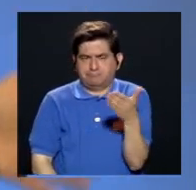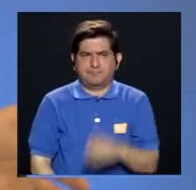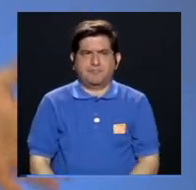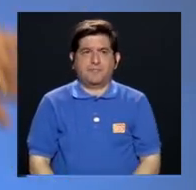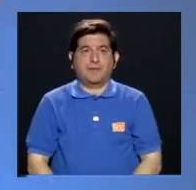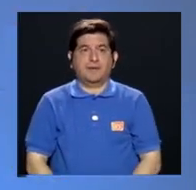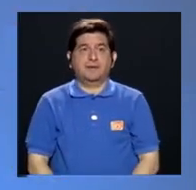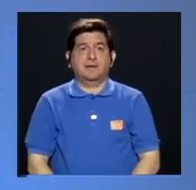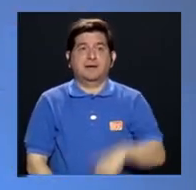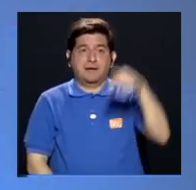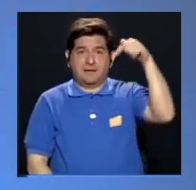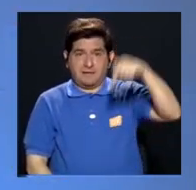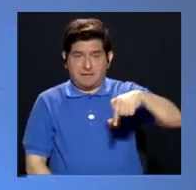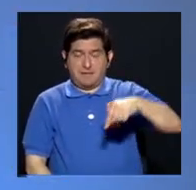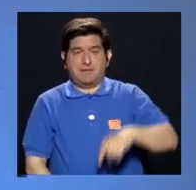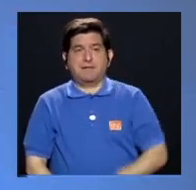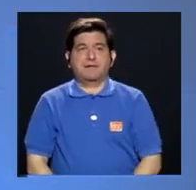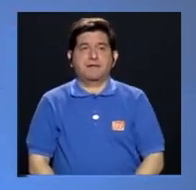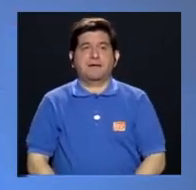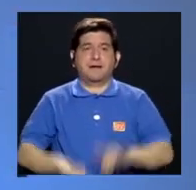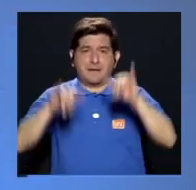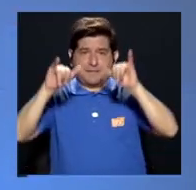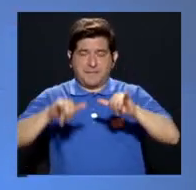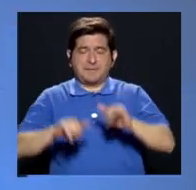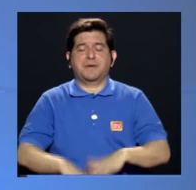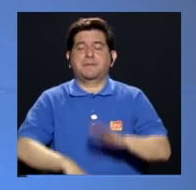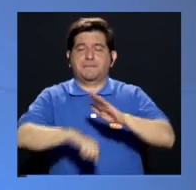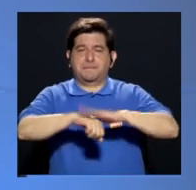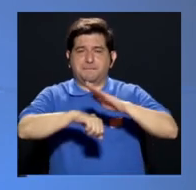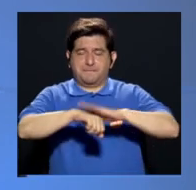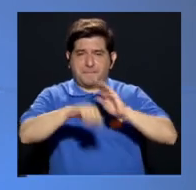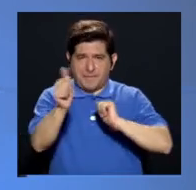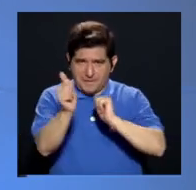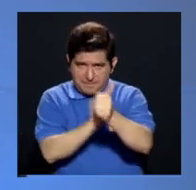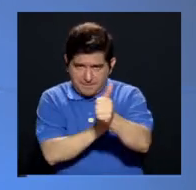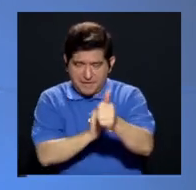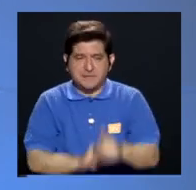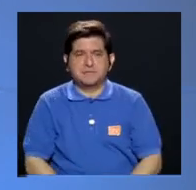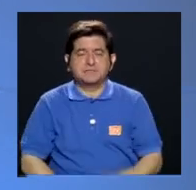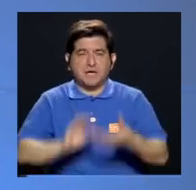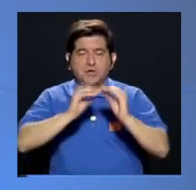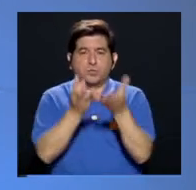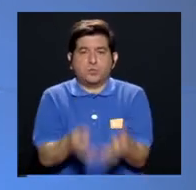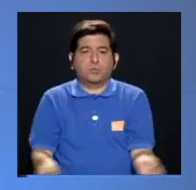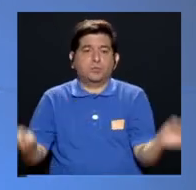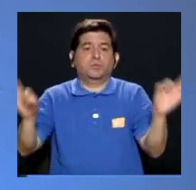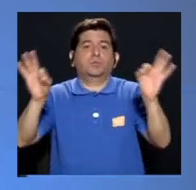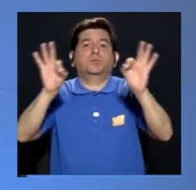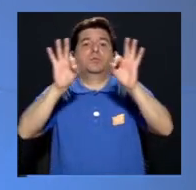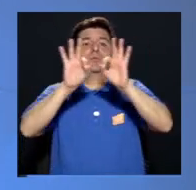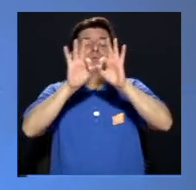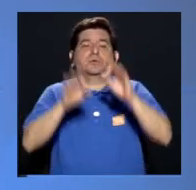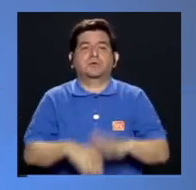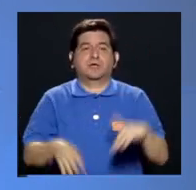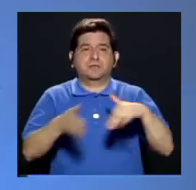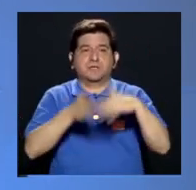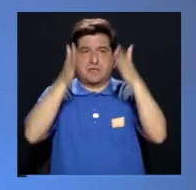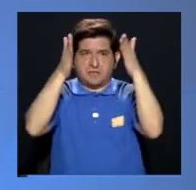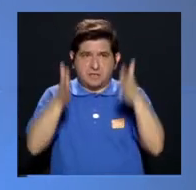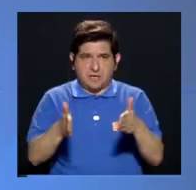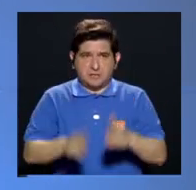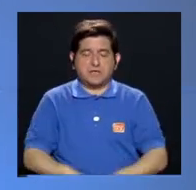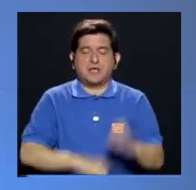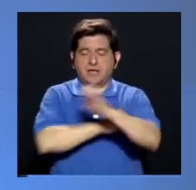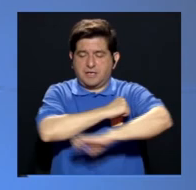la estancia, las pasantías de una cantidad creciente de